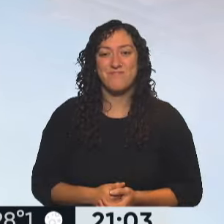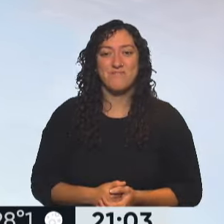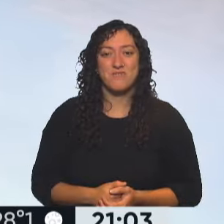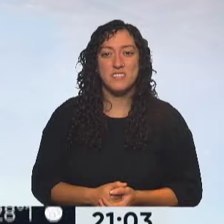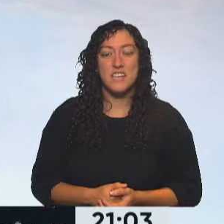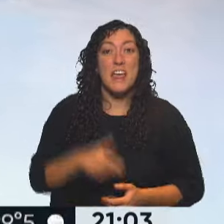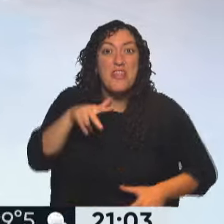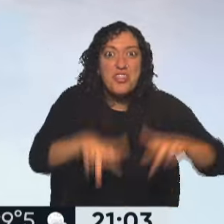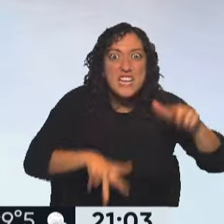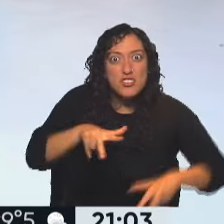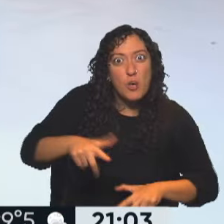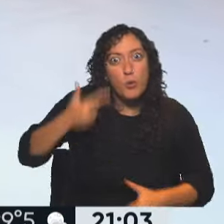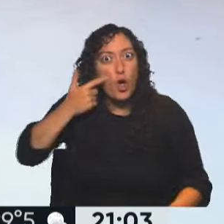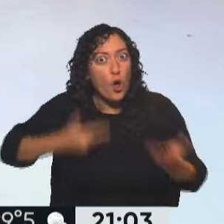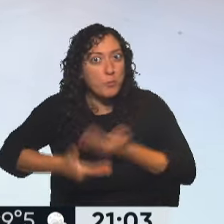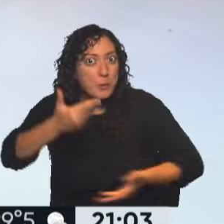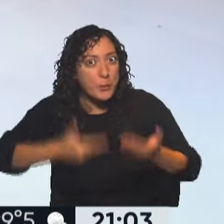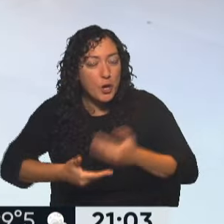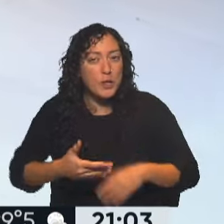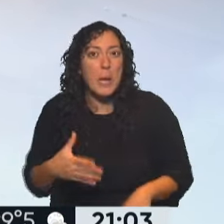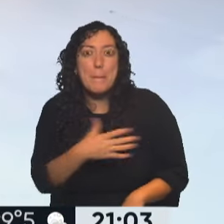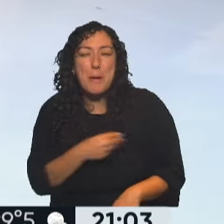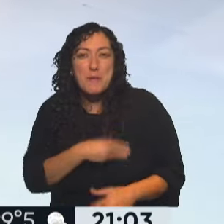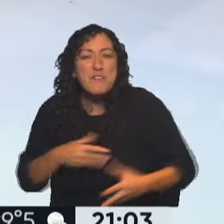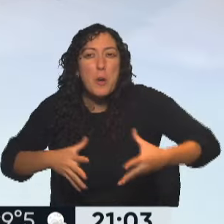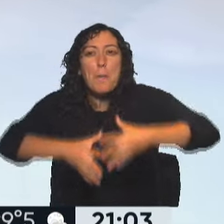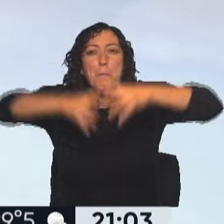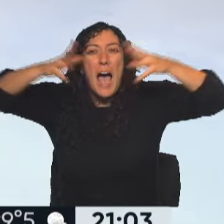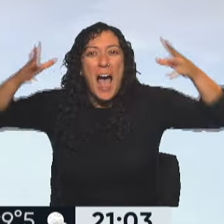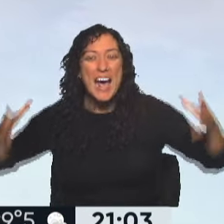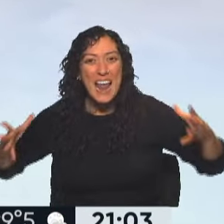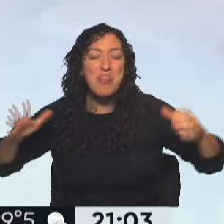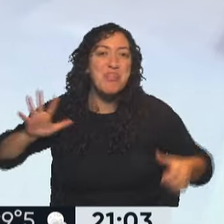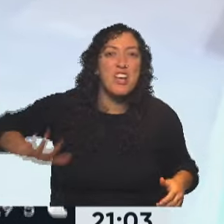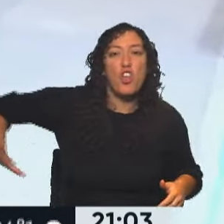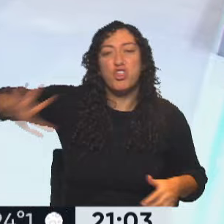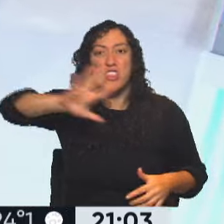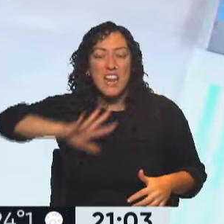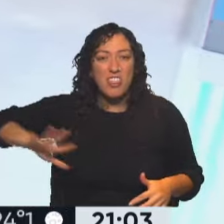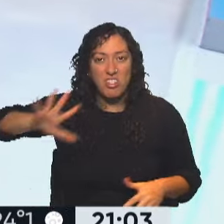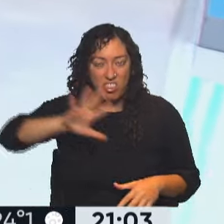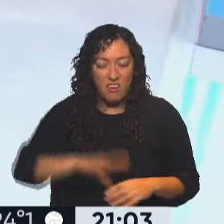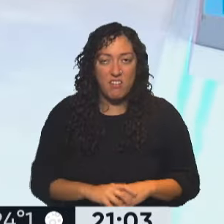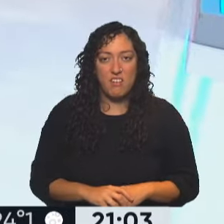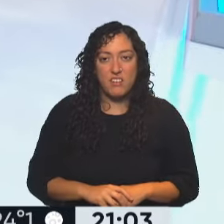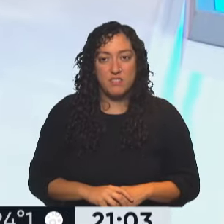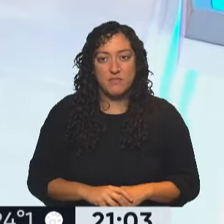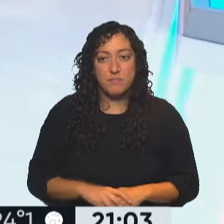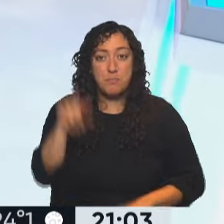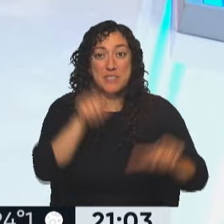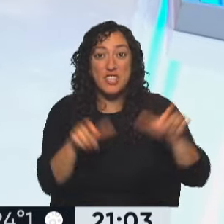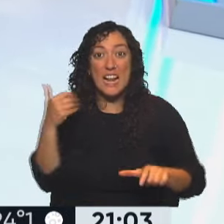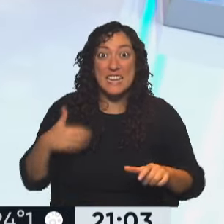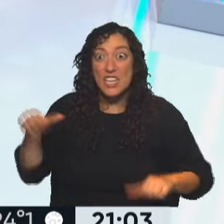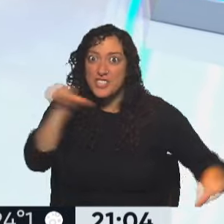con los dinosaurios. El mamífero más grande del continente. Los científicos argentinos lo